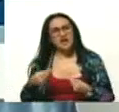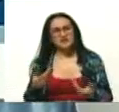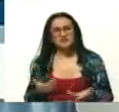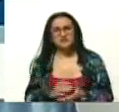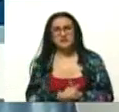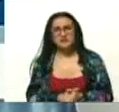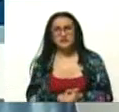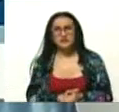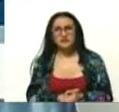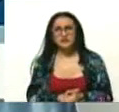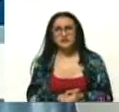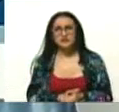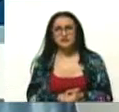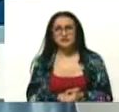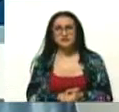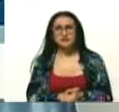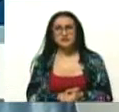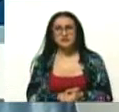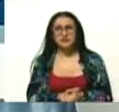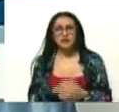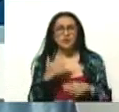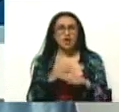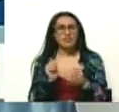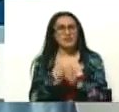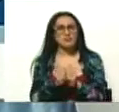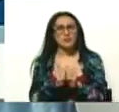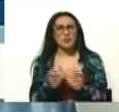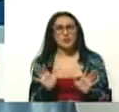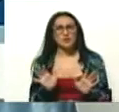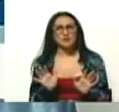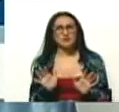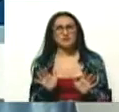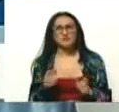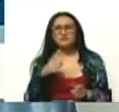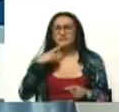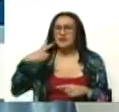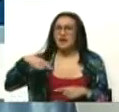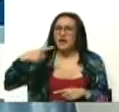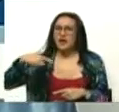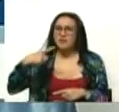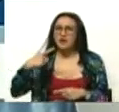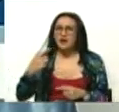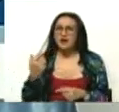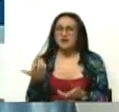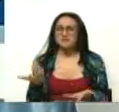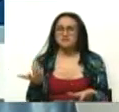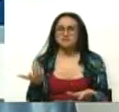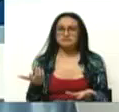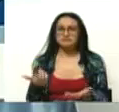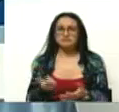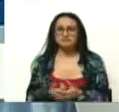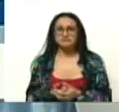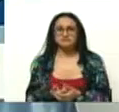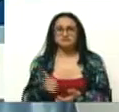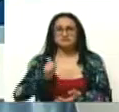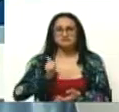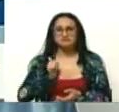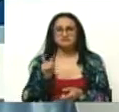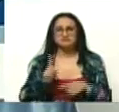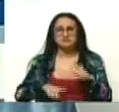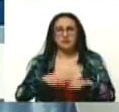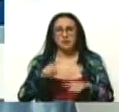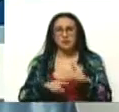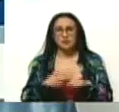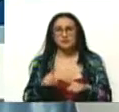Porque es como un deporte. Hablar grama por ahí de quien sea y de lo que fuese,